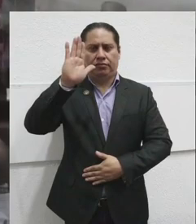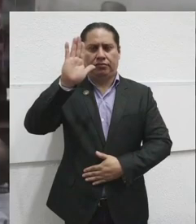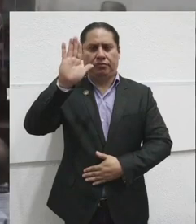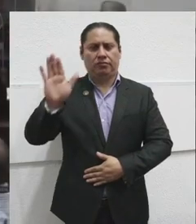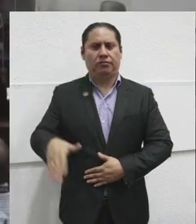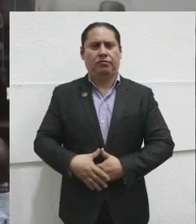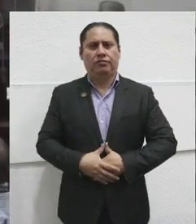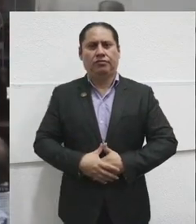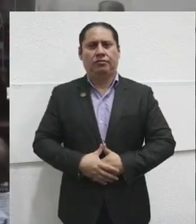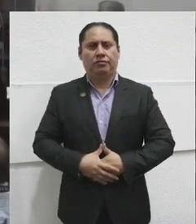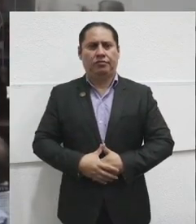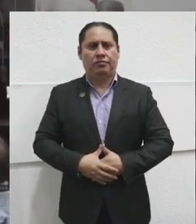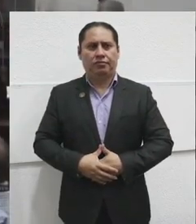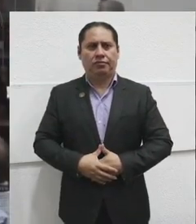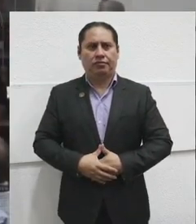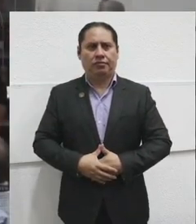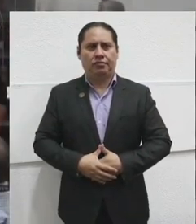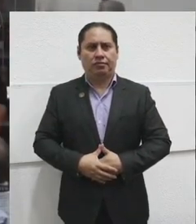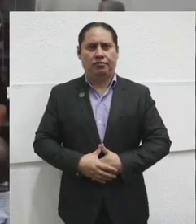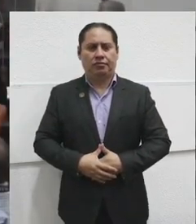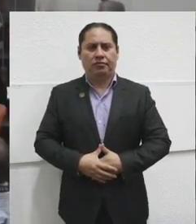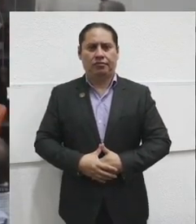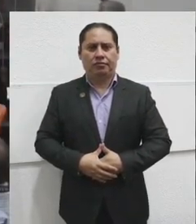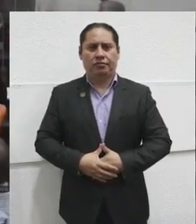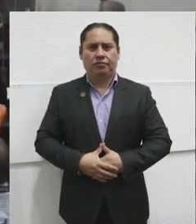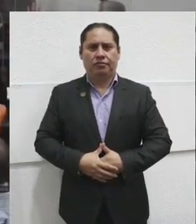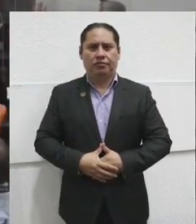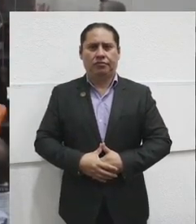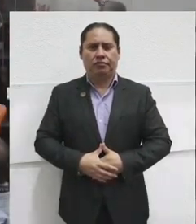manifestarlo levantando la mano.